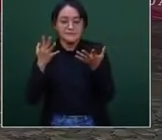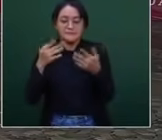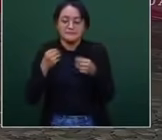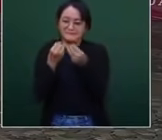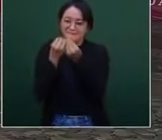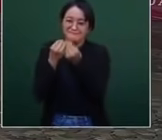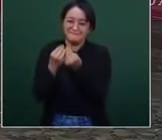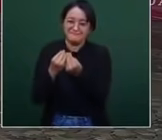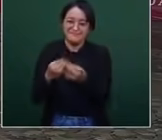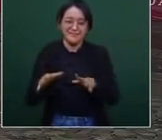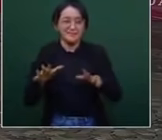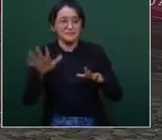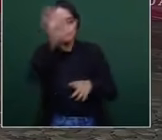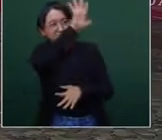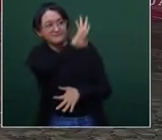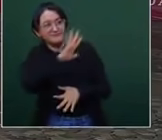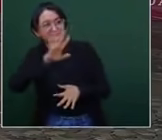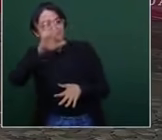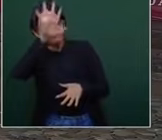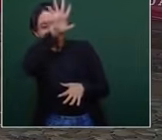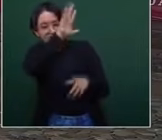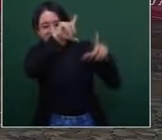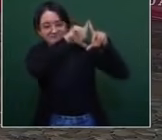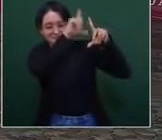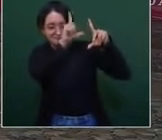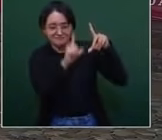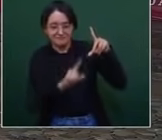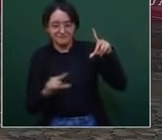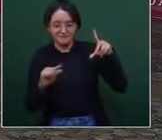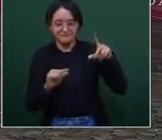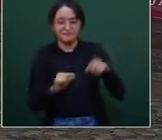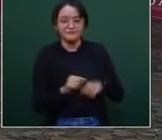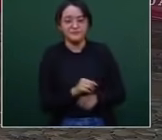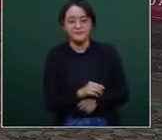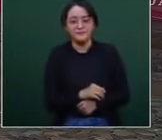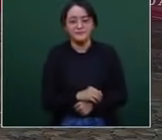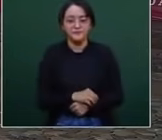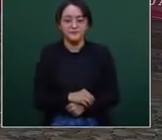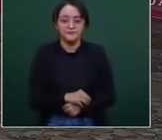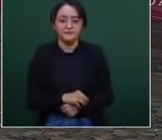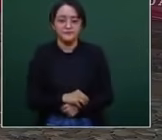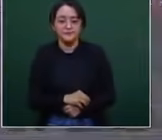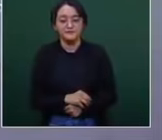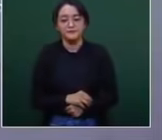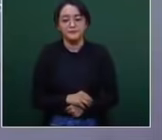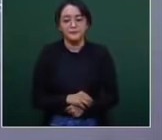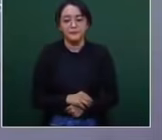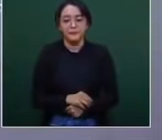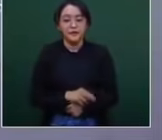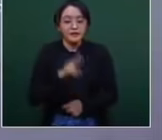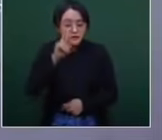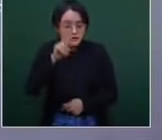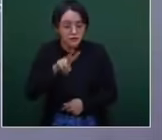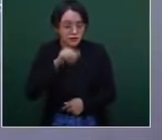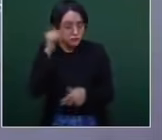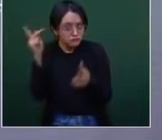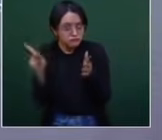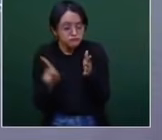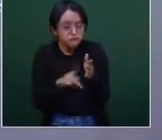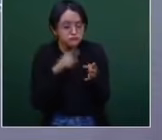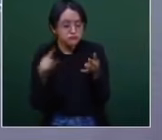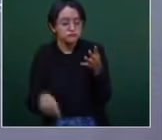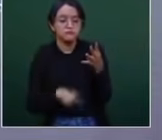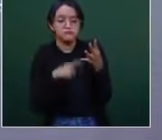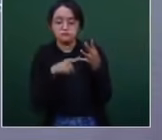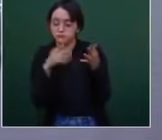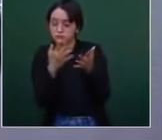mitad de nuestro territorio. Y también es heroico el puerto de Veracruz, porque